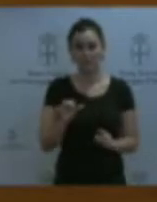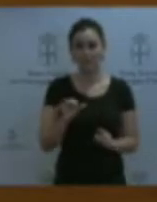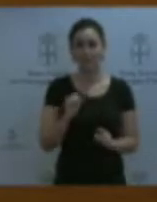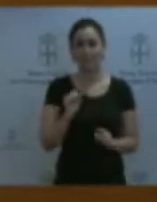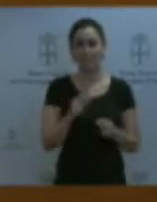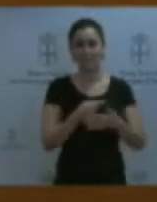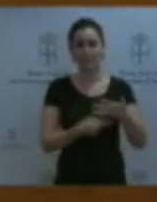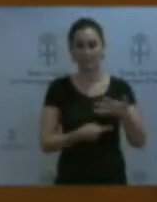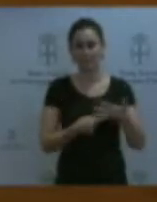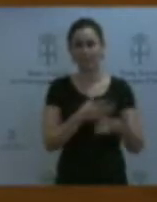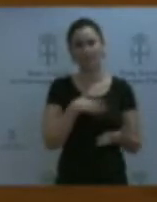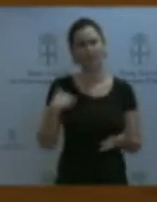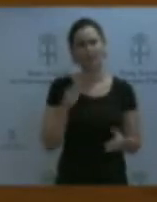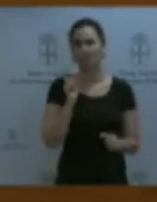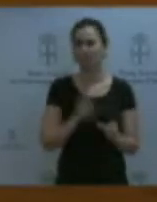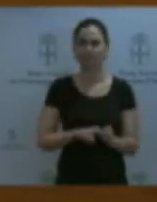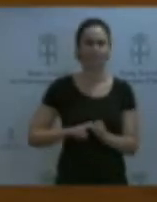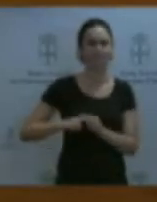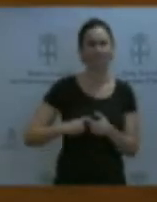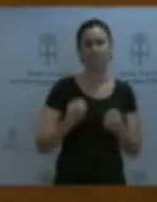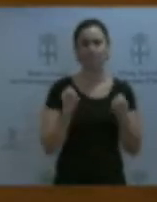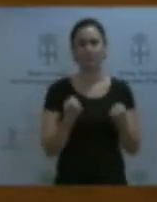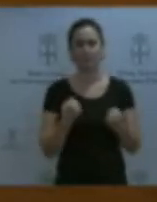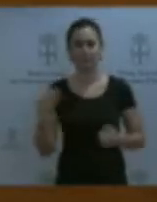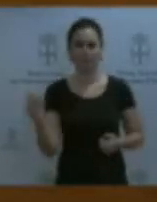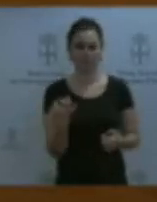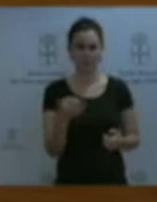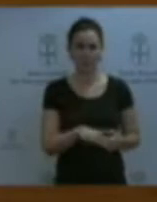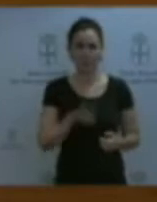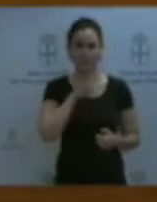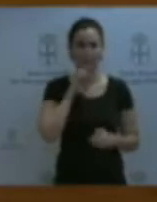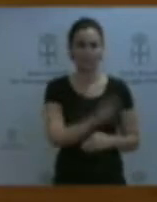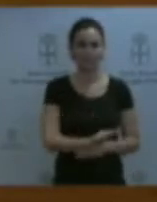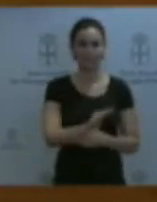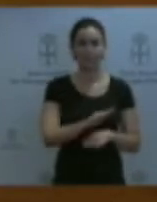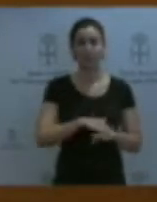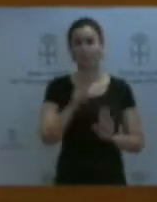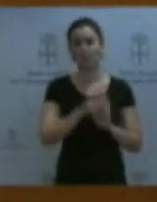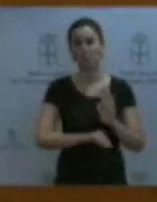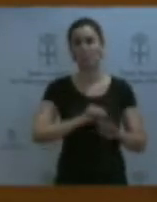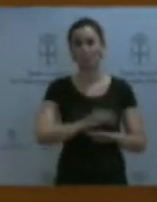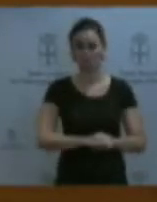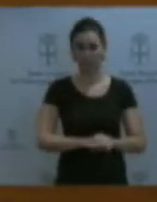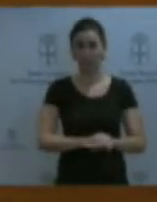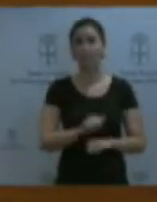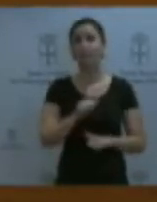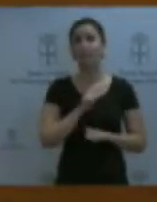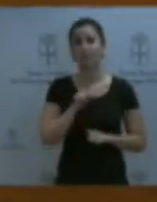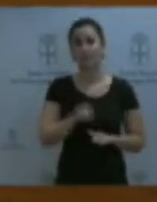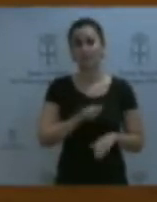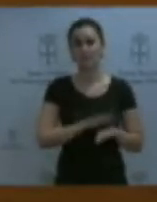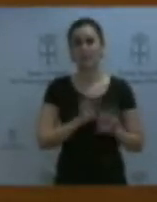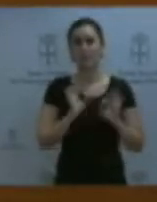este espacio protegido. Lo son para cumplir las normas y esperan serlo también para recibir los beneficios del parque. Por ello